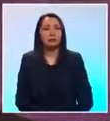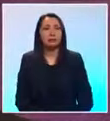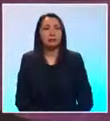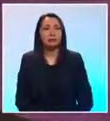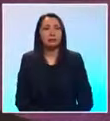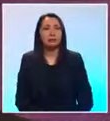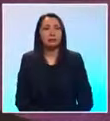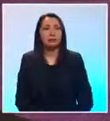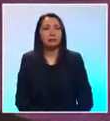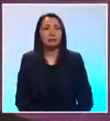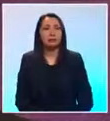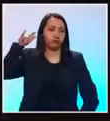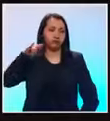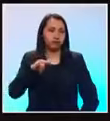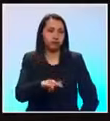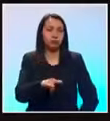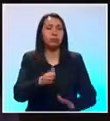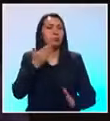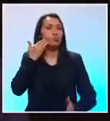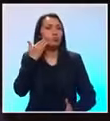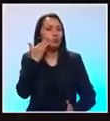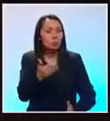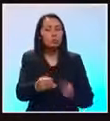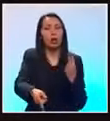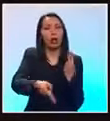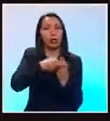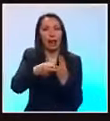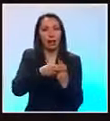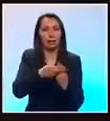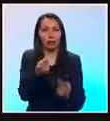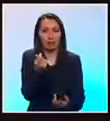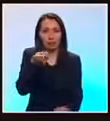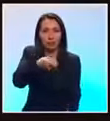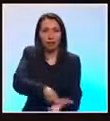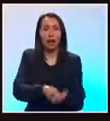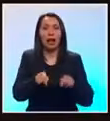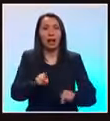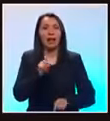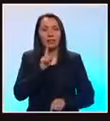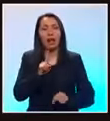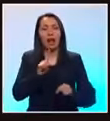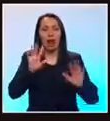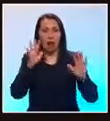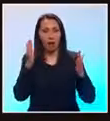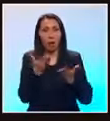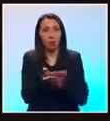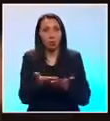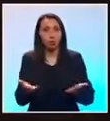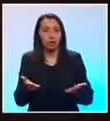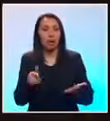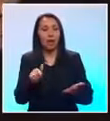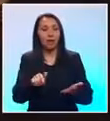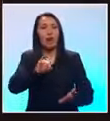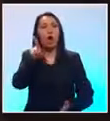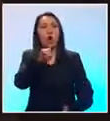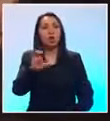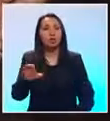¿Ve qué pasa? Estados Unidos a donarle a la Teletón. Aquí está, con el aplauso de ustedes,